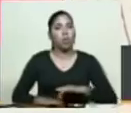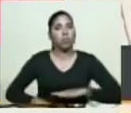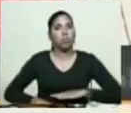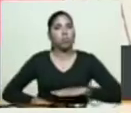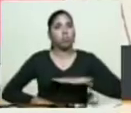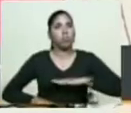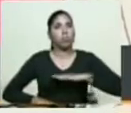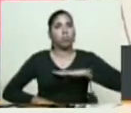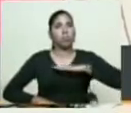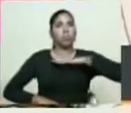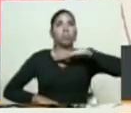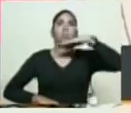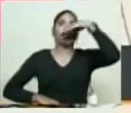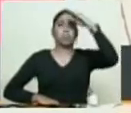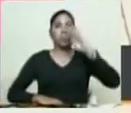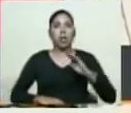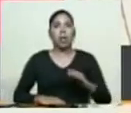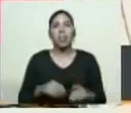¿Cultivada por quién? Por Hugo Chávez.